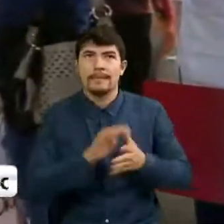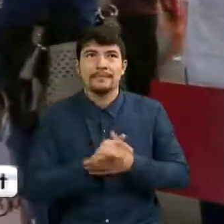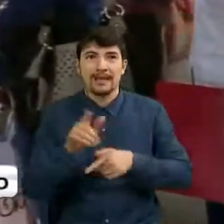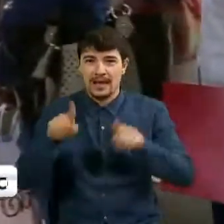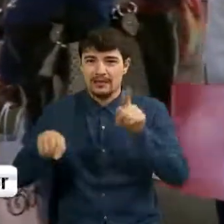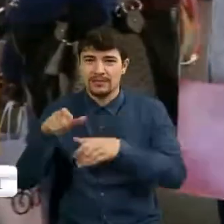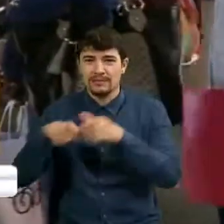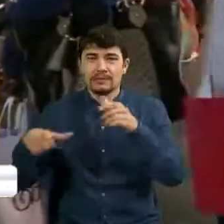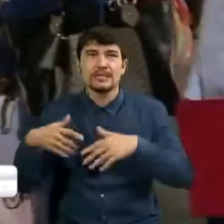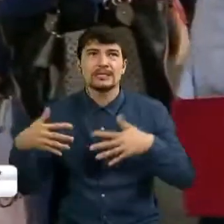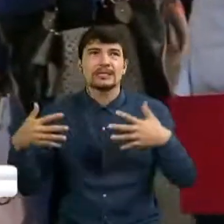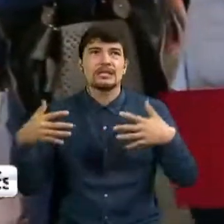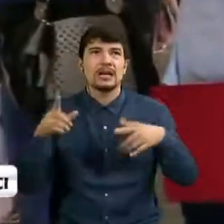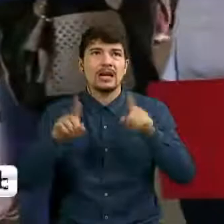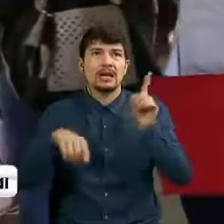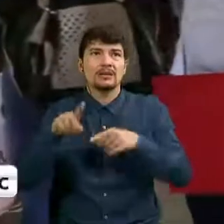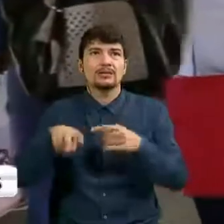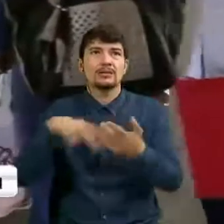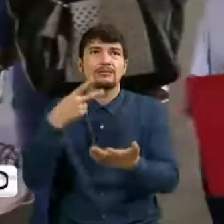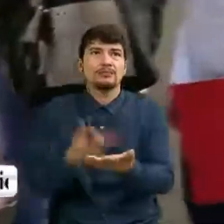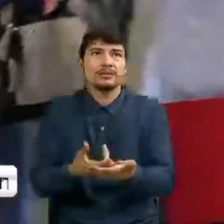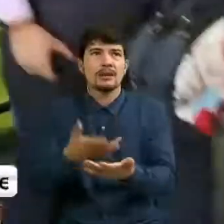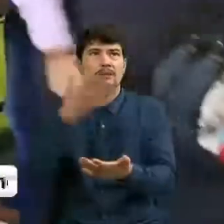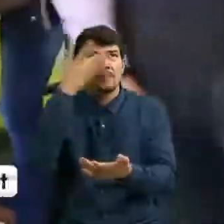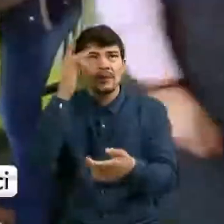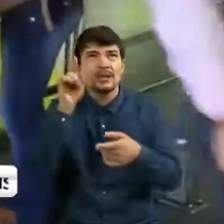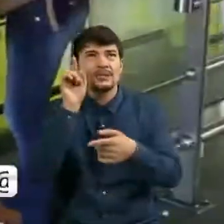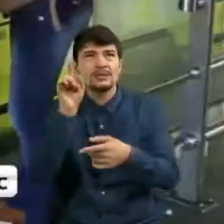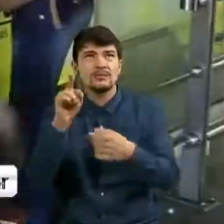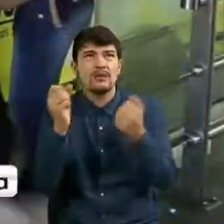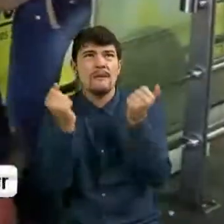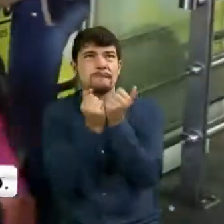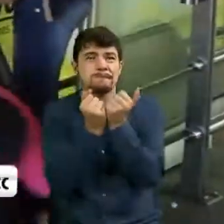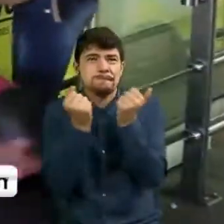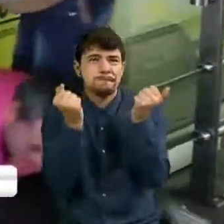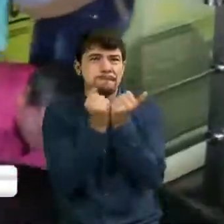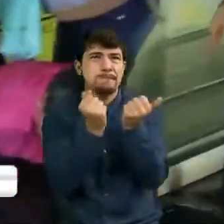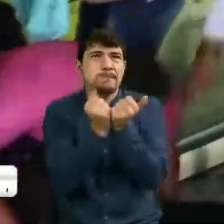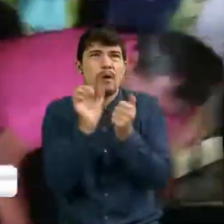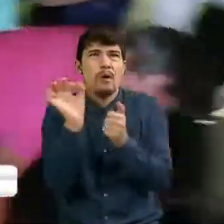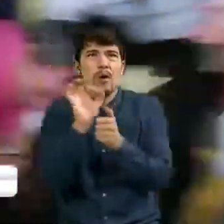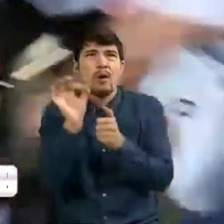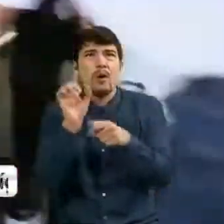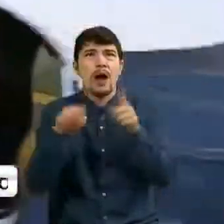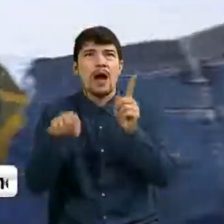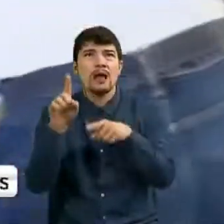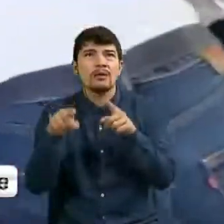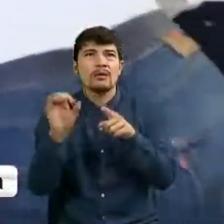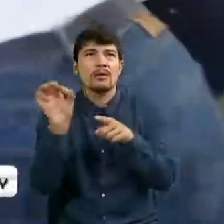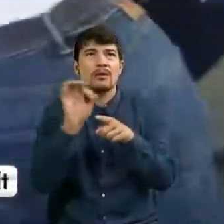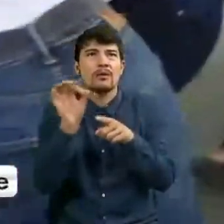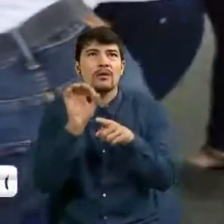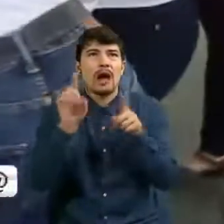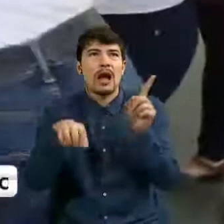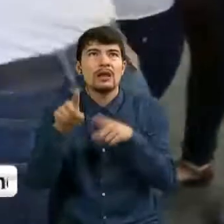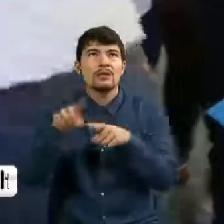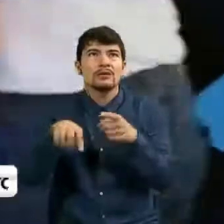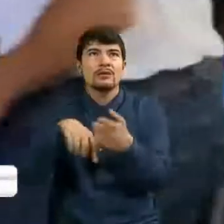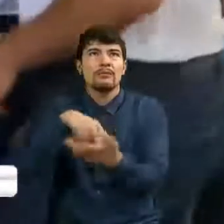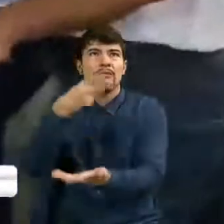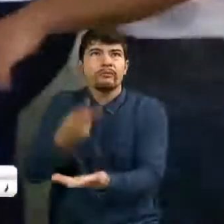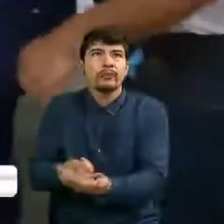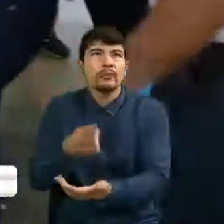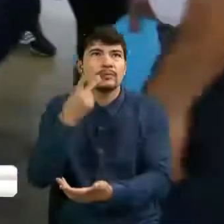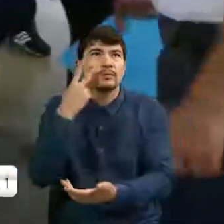Usuarios que sufren accidentes por el sobrecupo en los buses o por pequeñas trampas que se ubican entre los articulados y